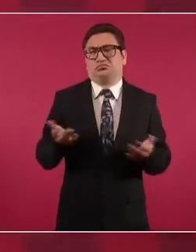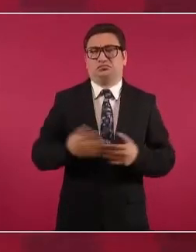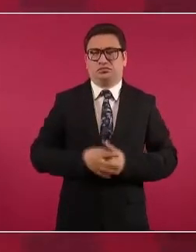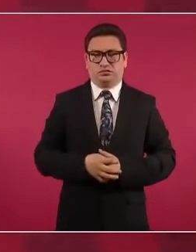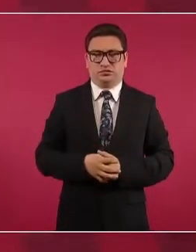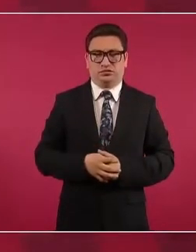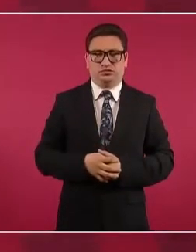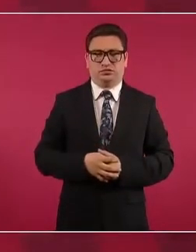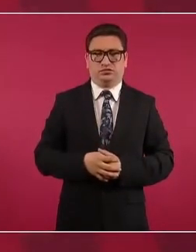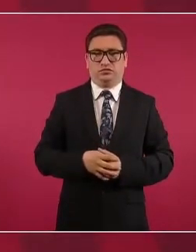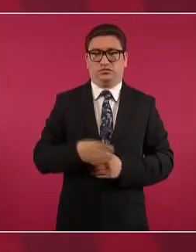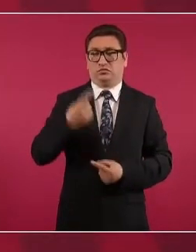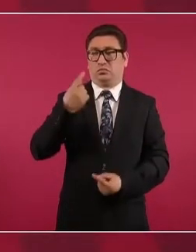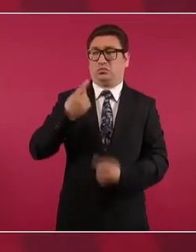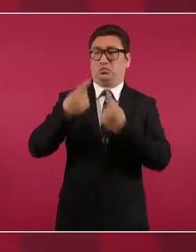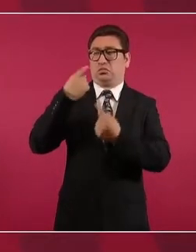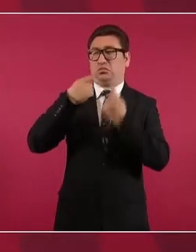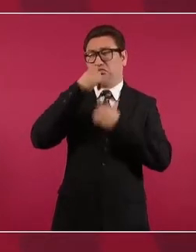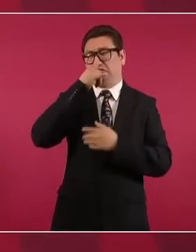va a afectar un insulto?